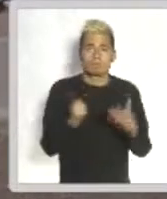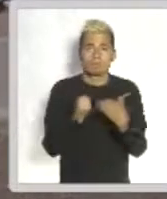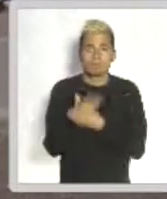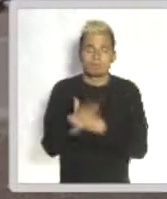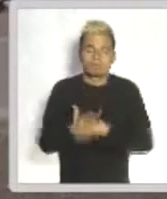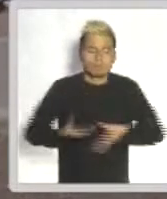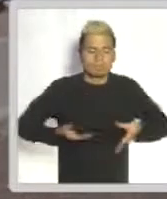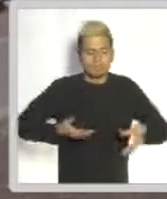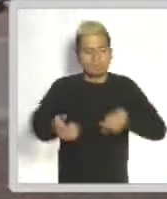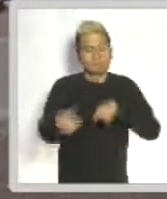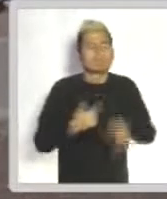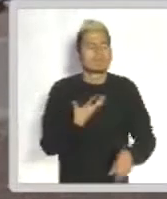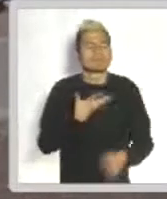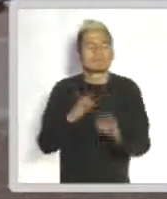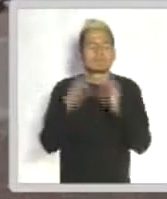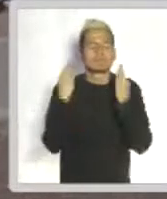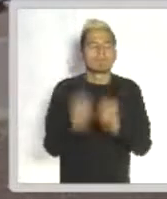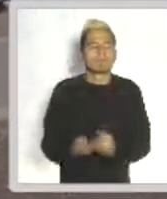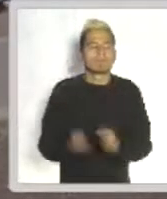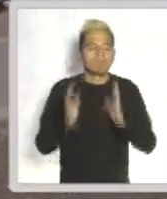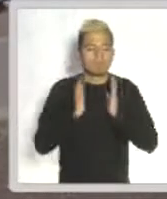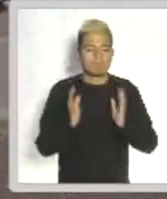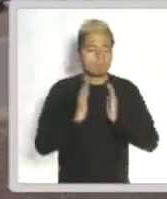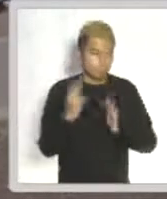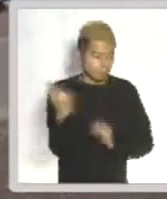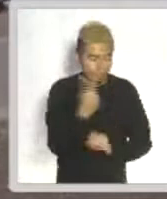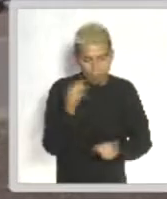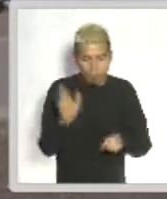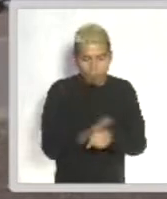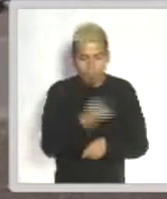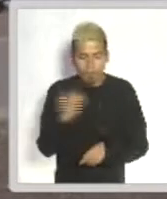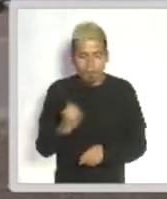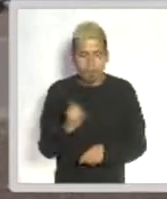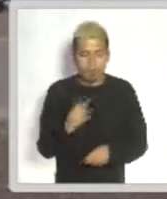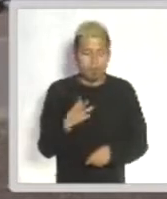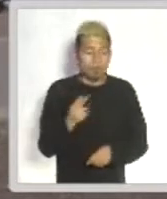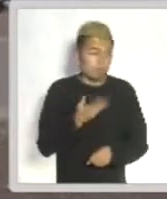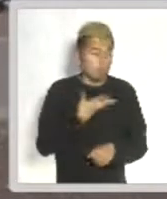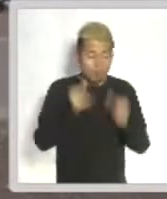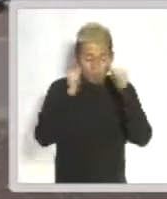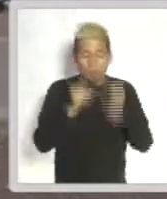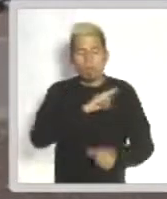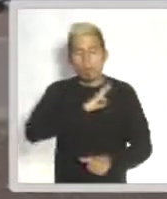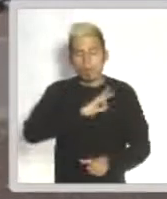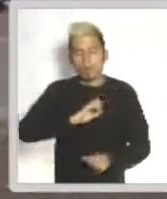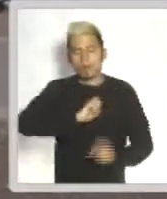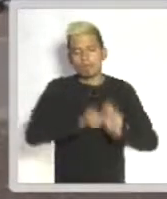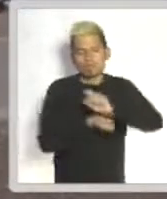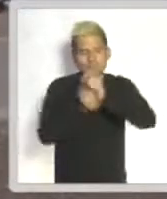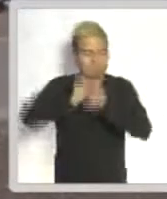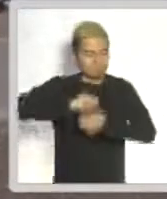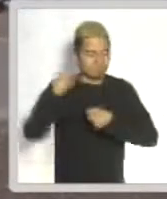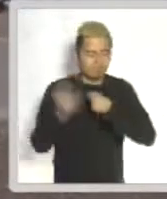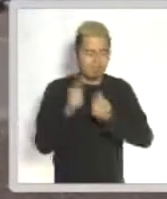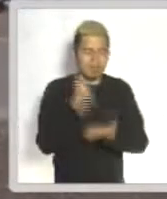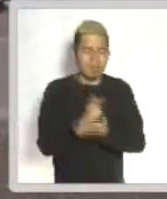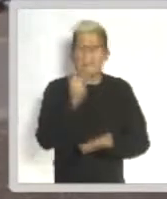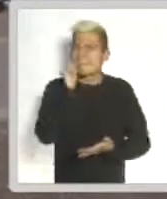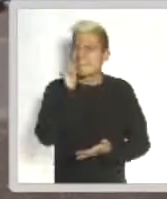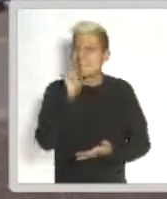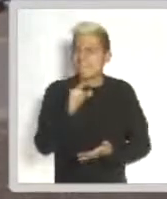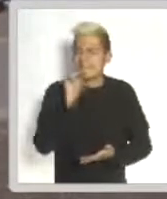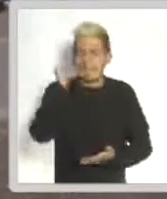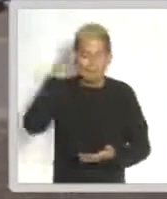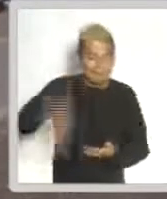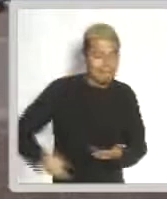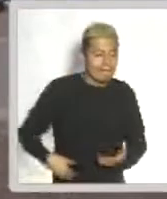tome las medidas preventivas necesarias debido a que un descuido puede terminar en un accidente fatal también un